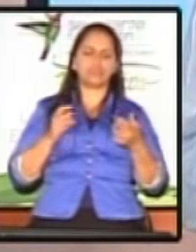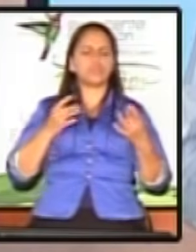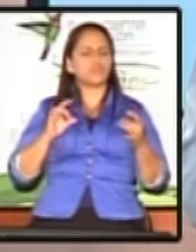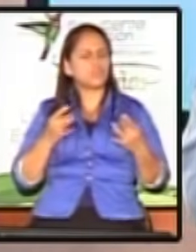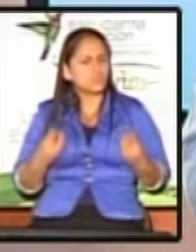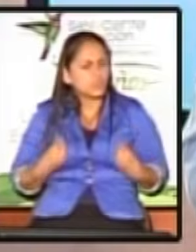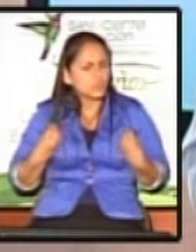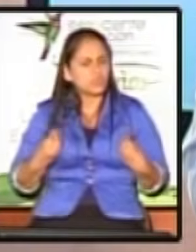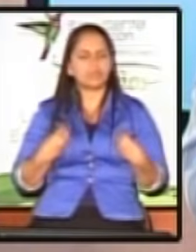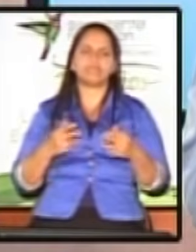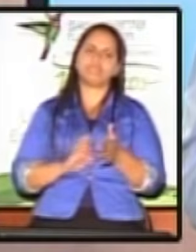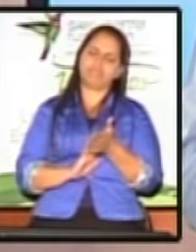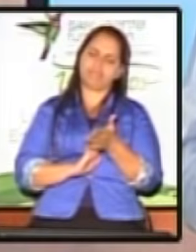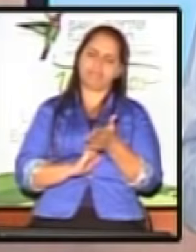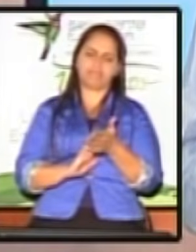hombre